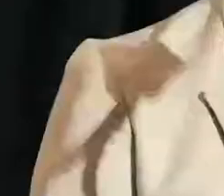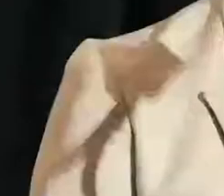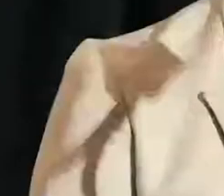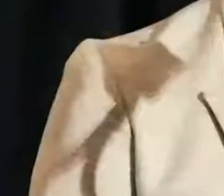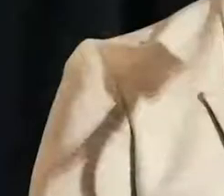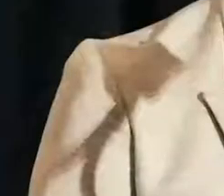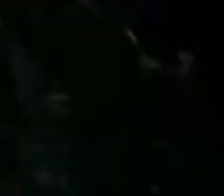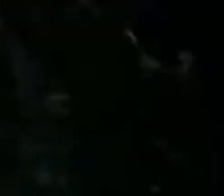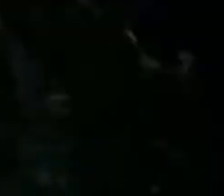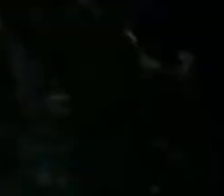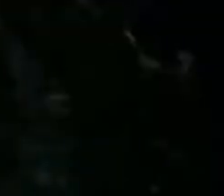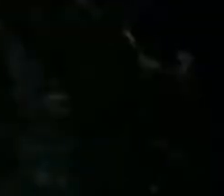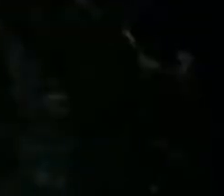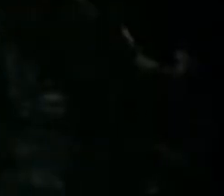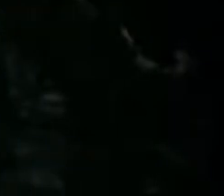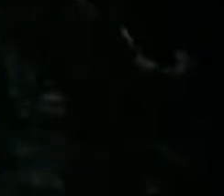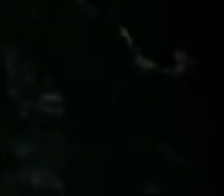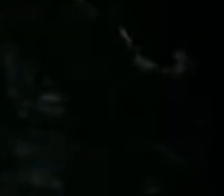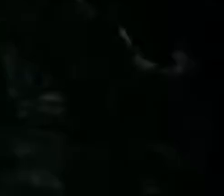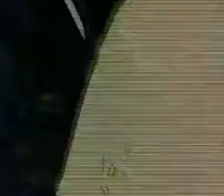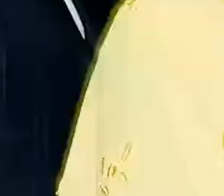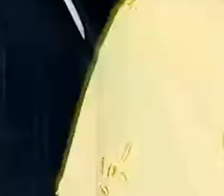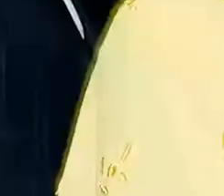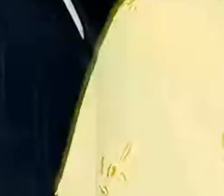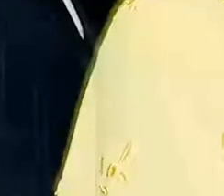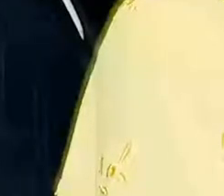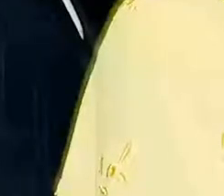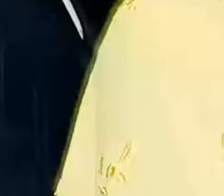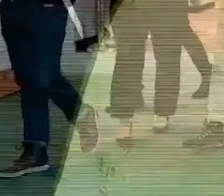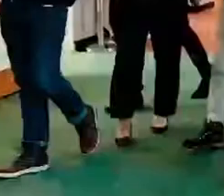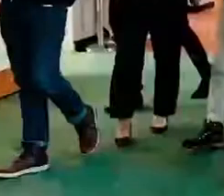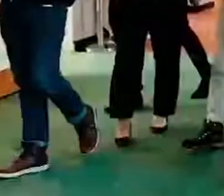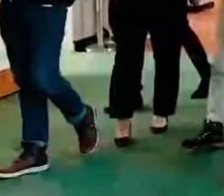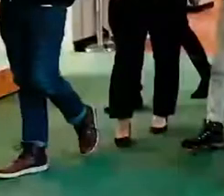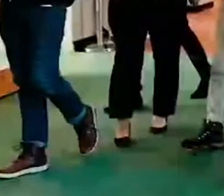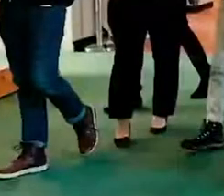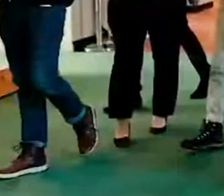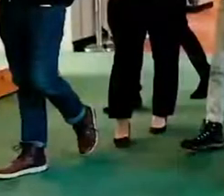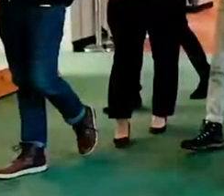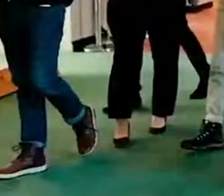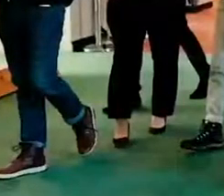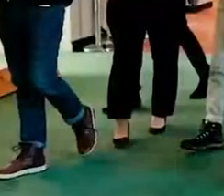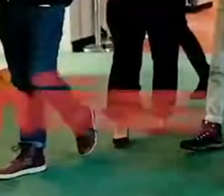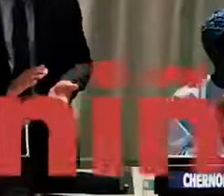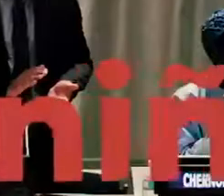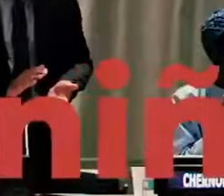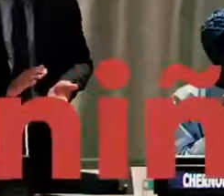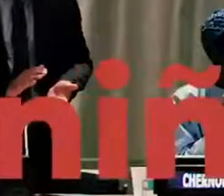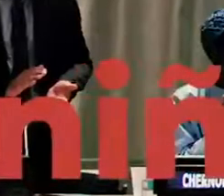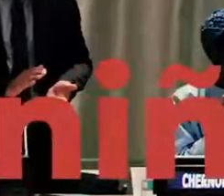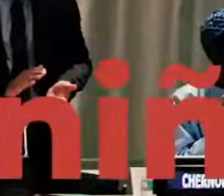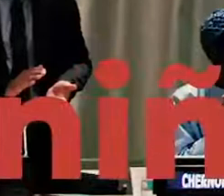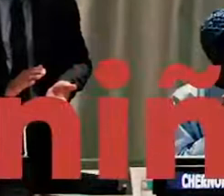feminista escucha todas las voces y concilia con distintos sectores. Pone en el centro la urgencia de garantizar los derechos